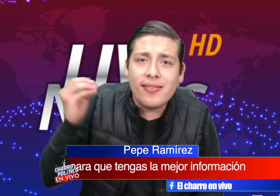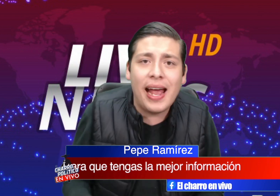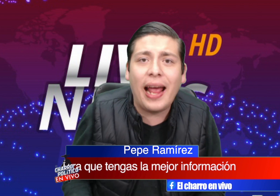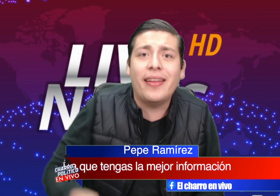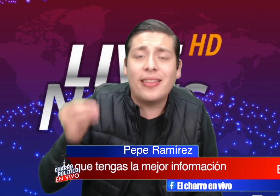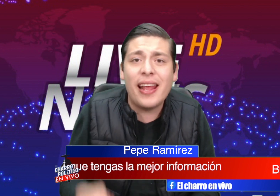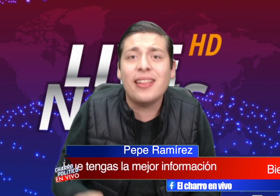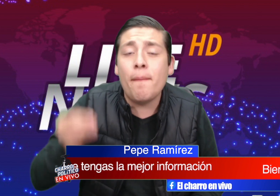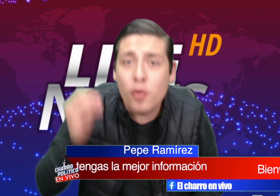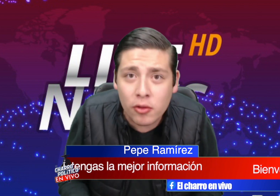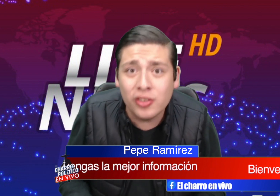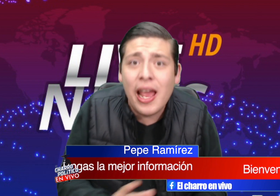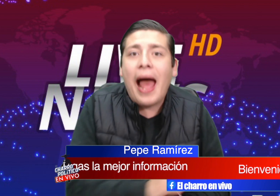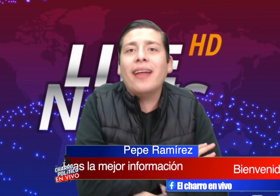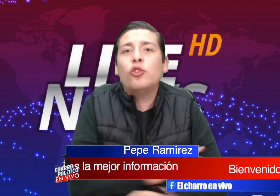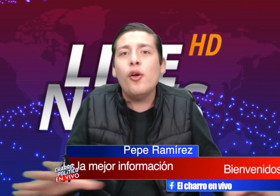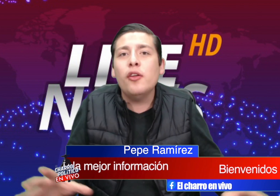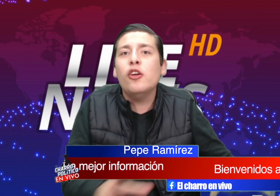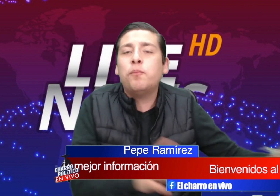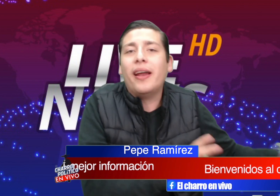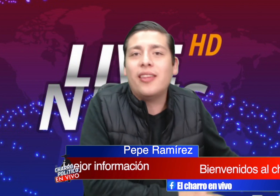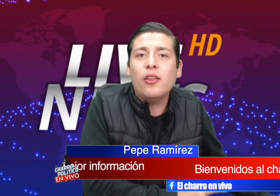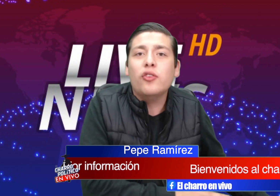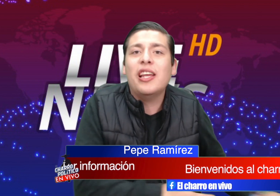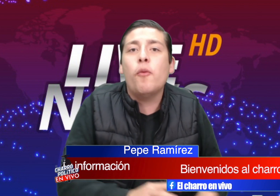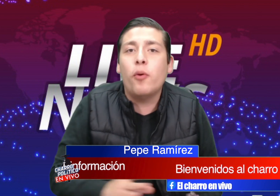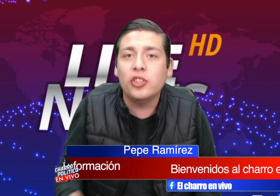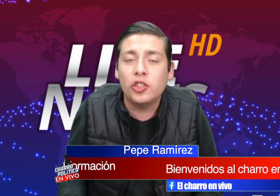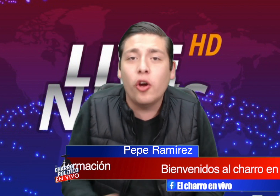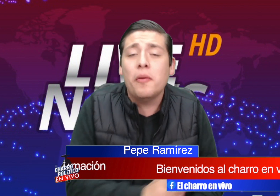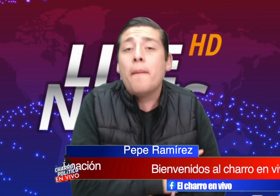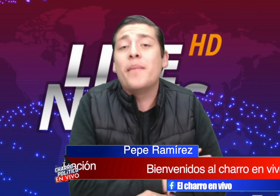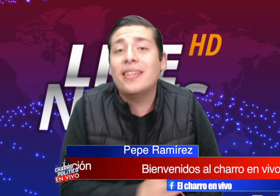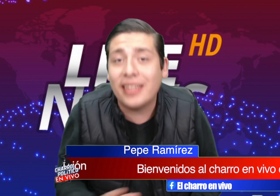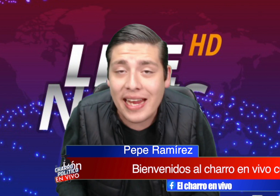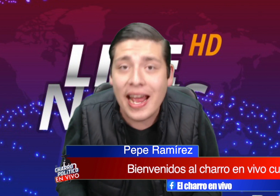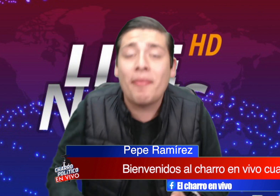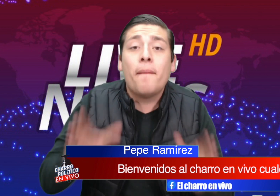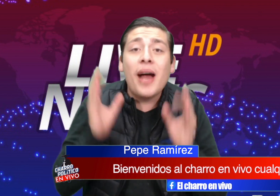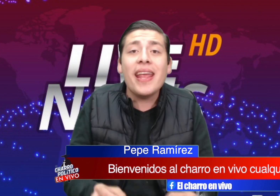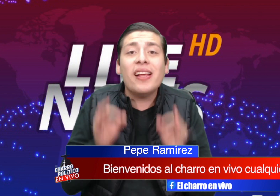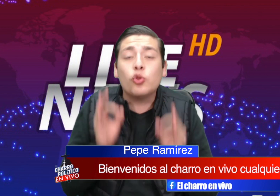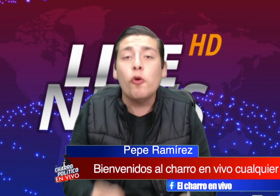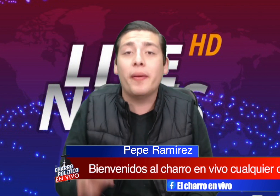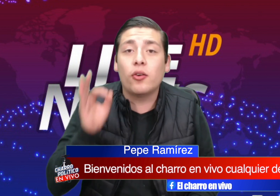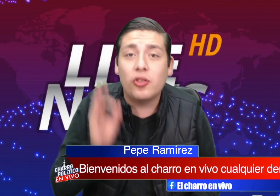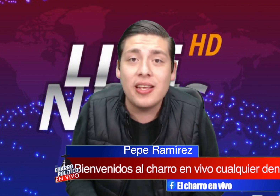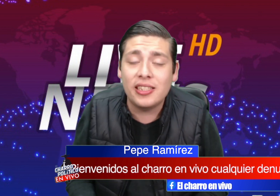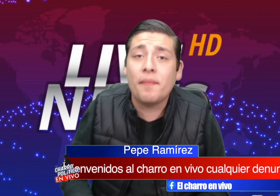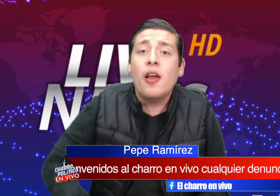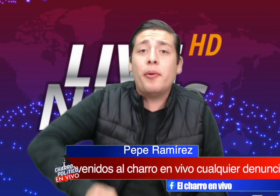una ventaja de 30 puntos a todos los partidos de oposición mezquina. Vaya